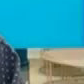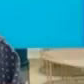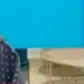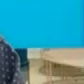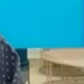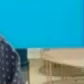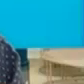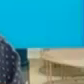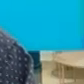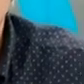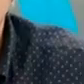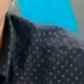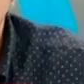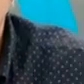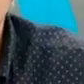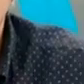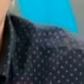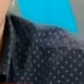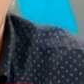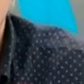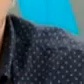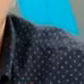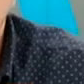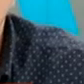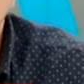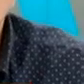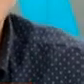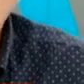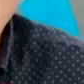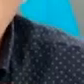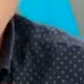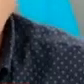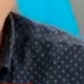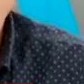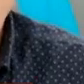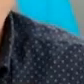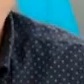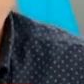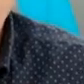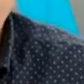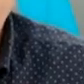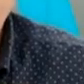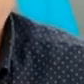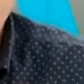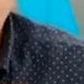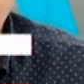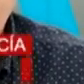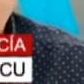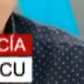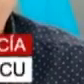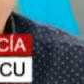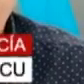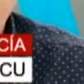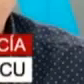conocer es lo de las ventanas, ¿no? Es caro, ¿eh? Cambiar las ventanas de una casa. Yo recuerdo la primera en la que viví que había viento en el